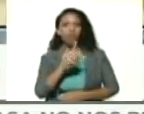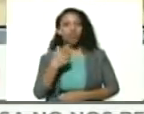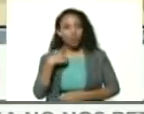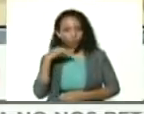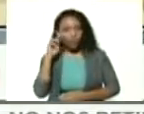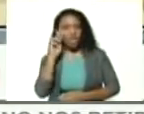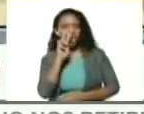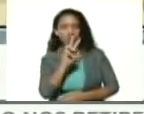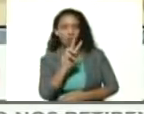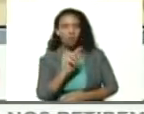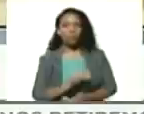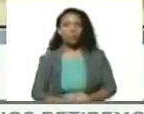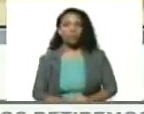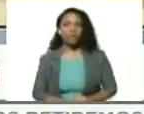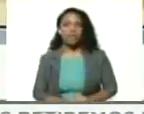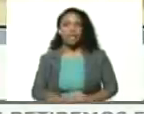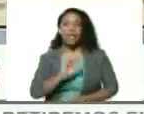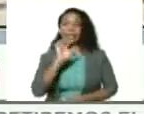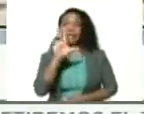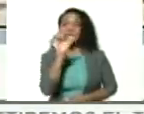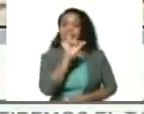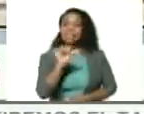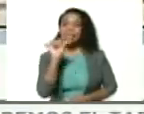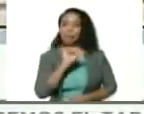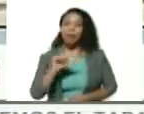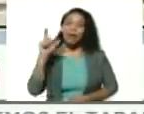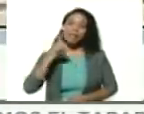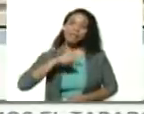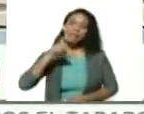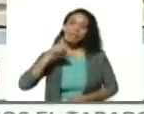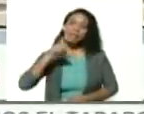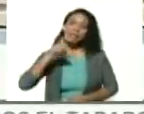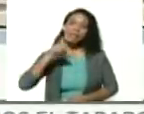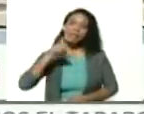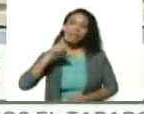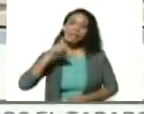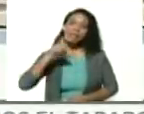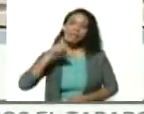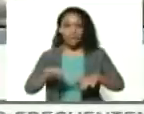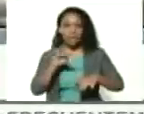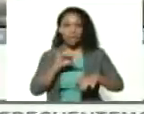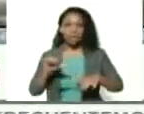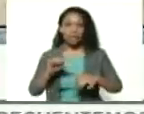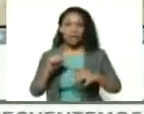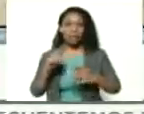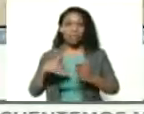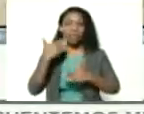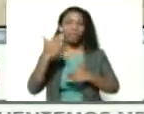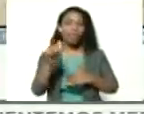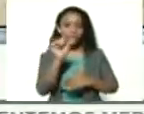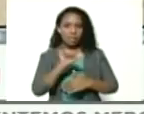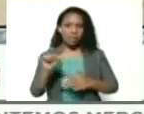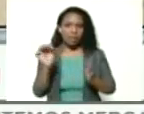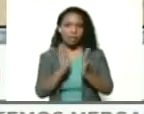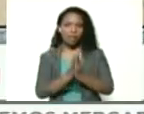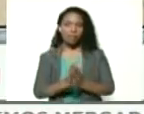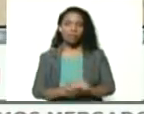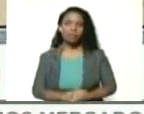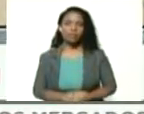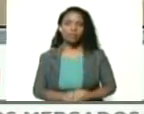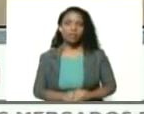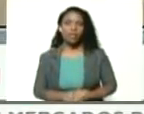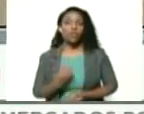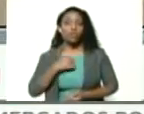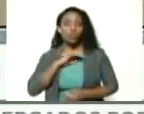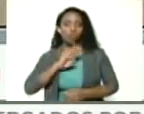visto. 3 semanas eran necesarias. Y esta semana después de Semana Santa. Hemos